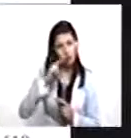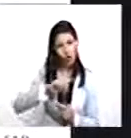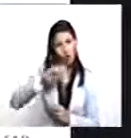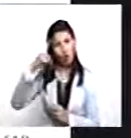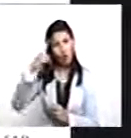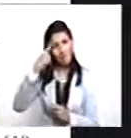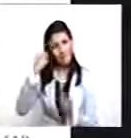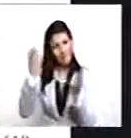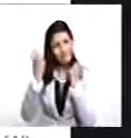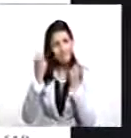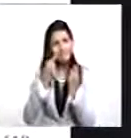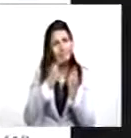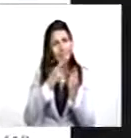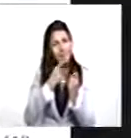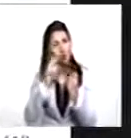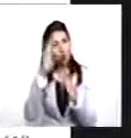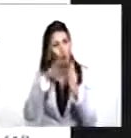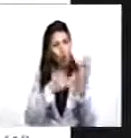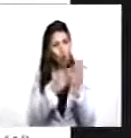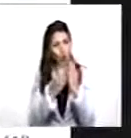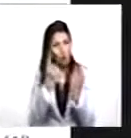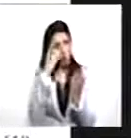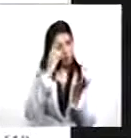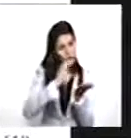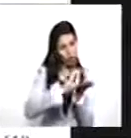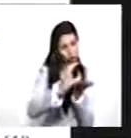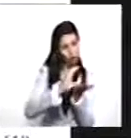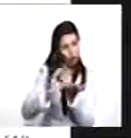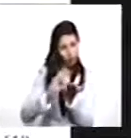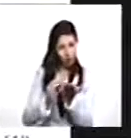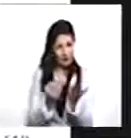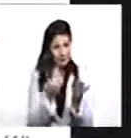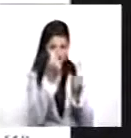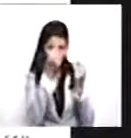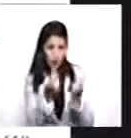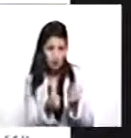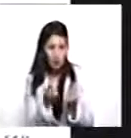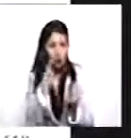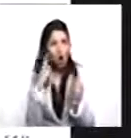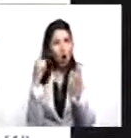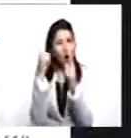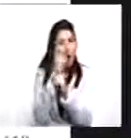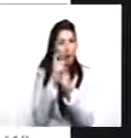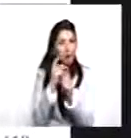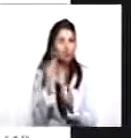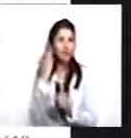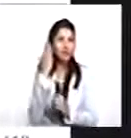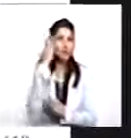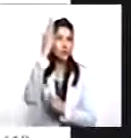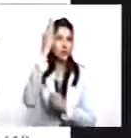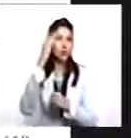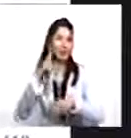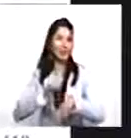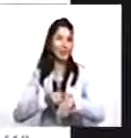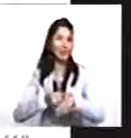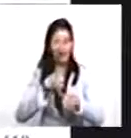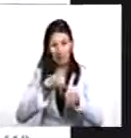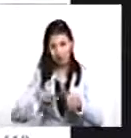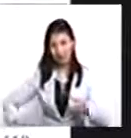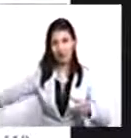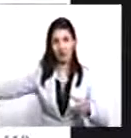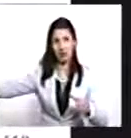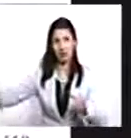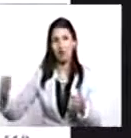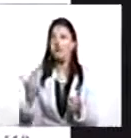tarifario basado en costos medios de largo plazo. Esto permitiría, lógicamente, la eliminación de los fondos